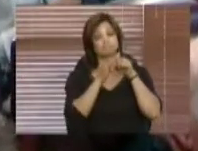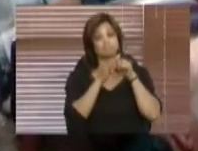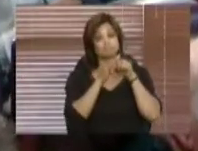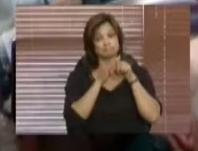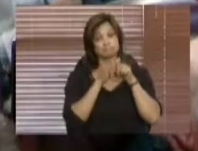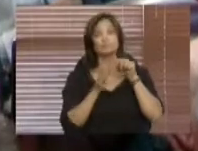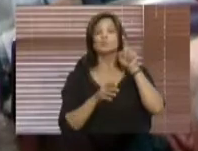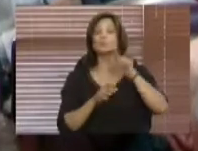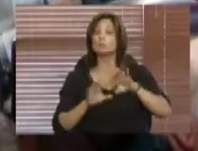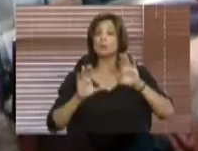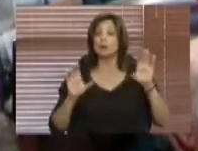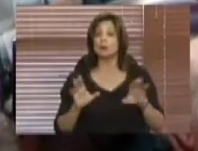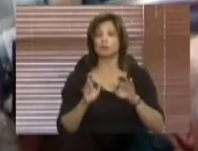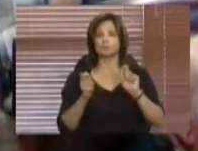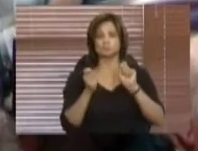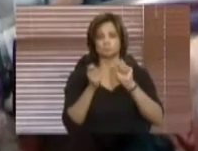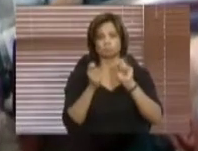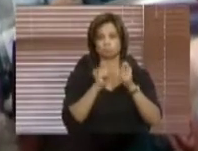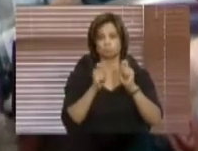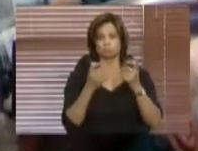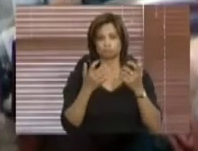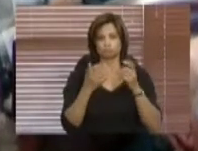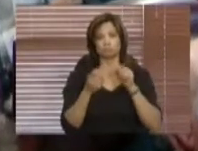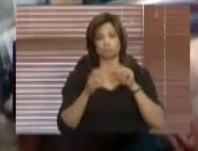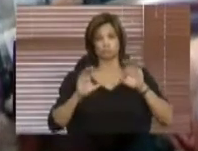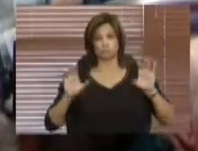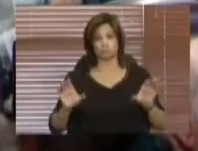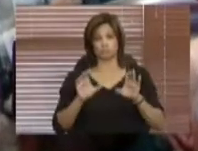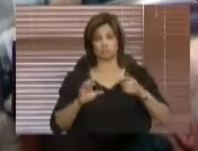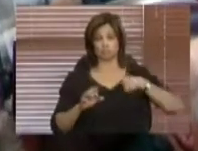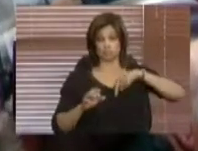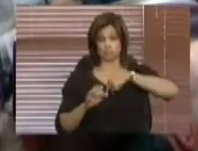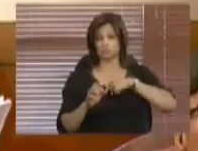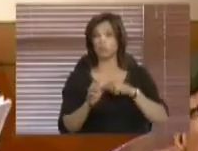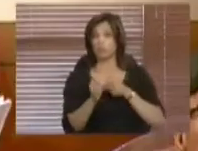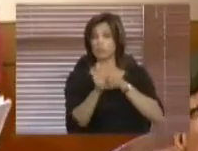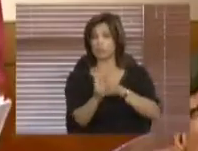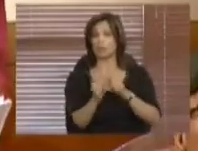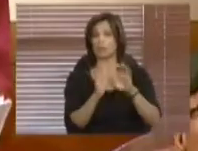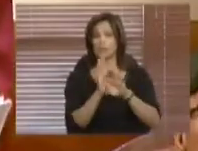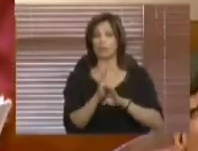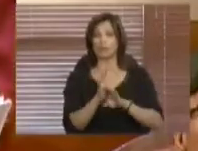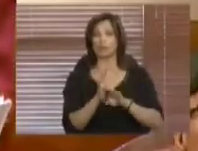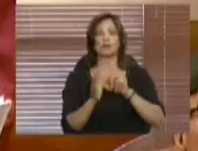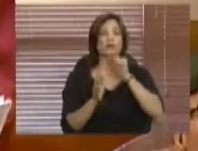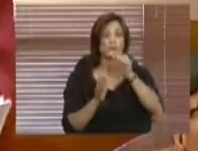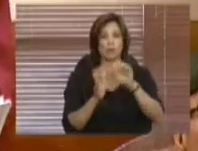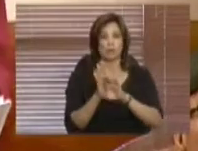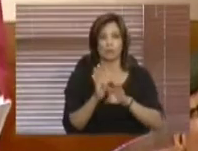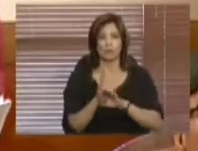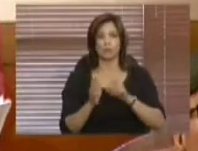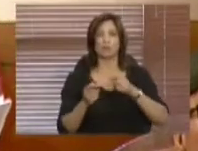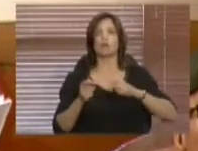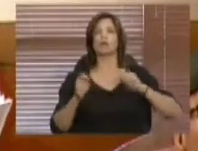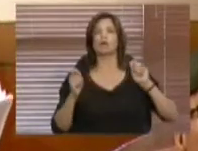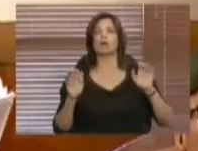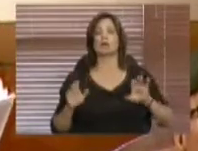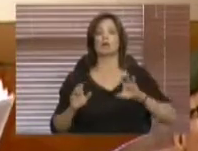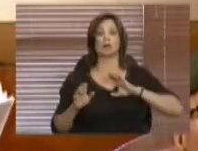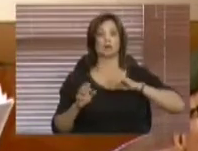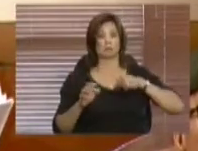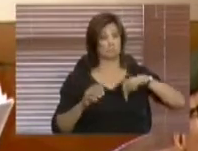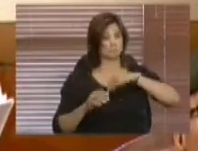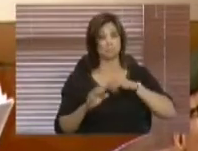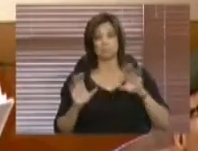que debemos hacer es ajustar nuestros actos a la Constitución y no la Constitución a nuestros actos y